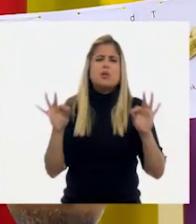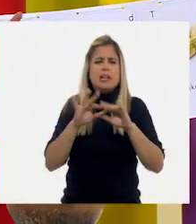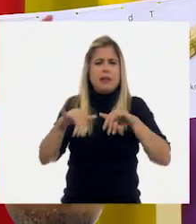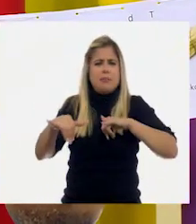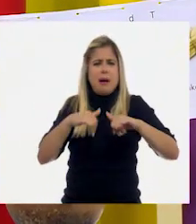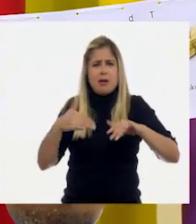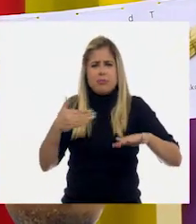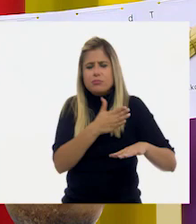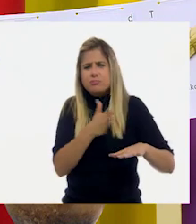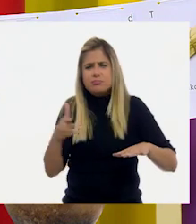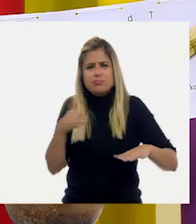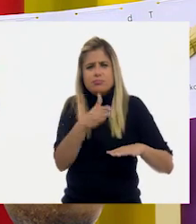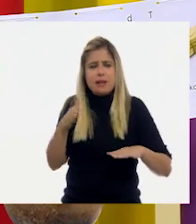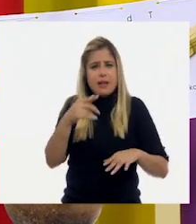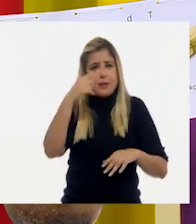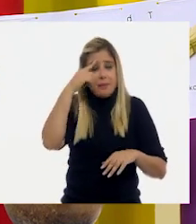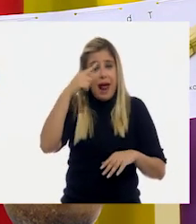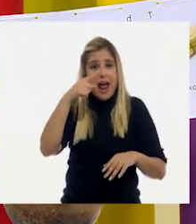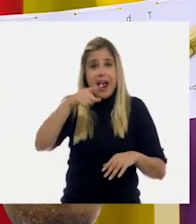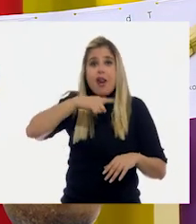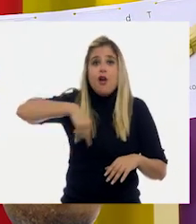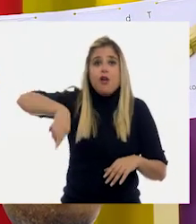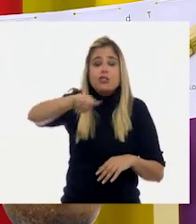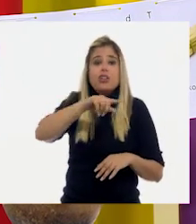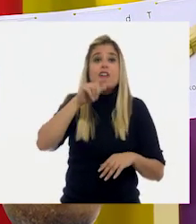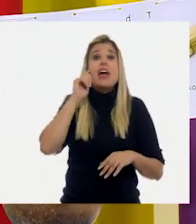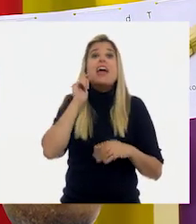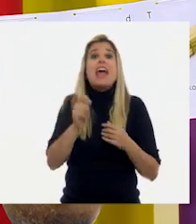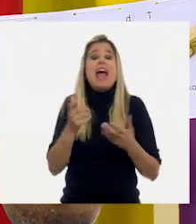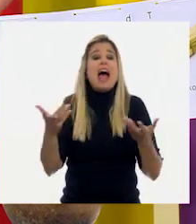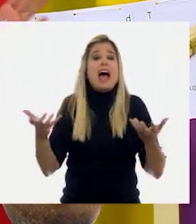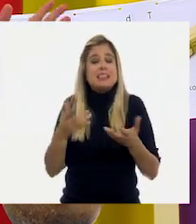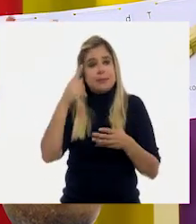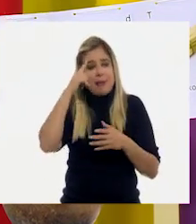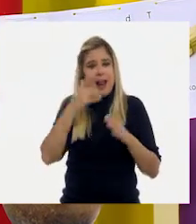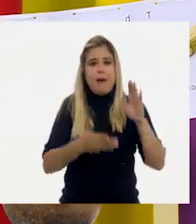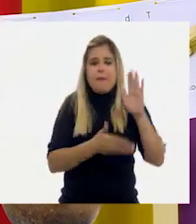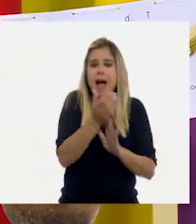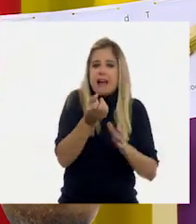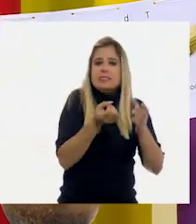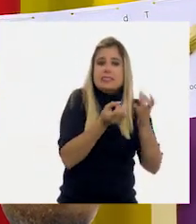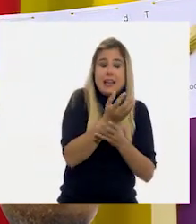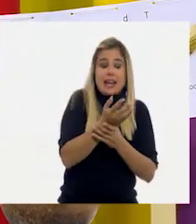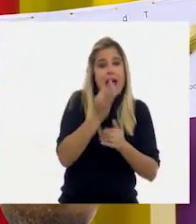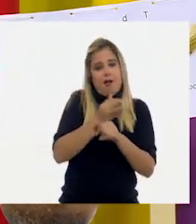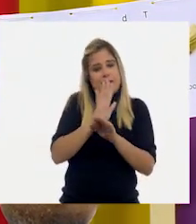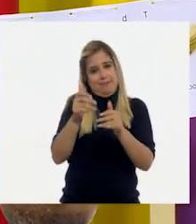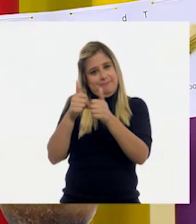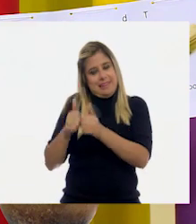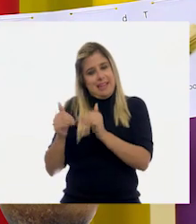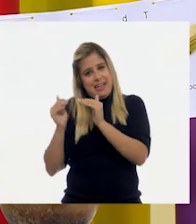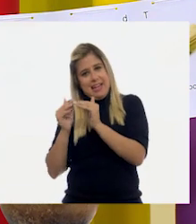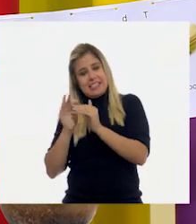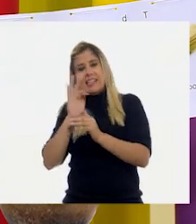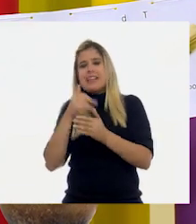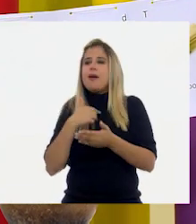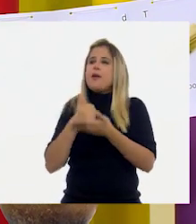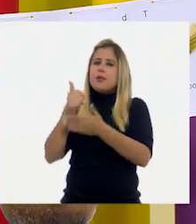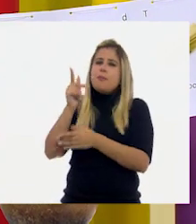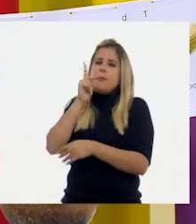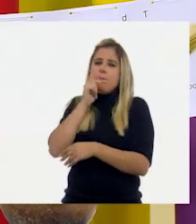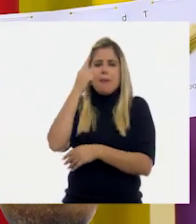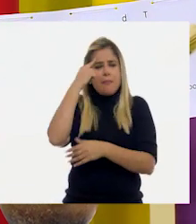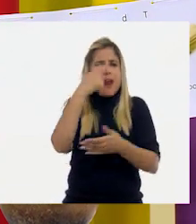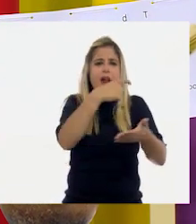para ahora que nosotros tengamos que salir a hacer algún mandado. Bueno, cuando podamos salir a ayudarle a lo mejor a nuestros papás por